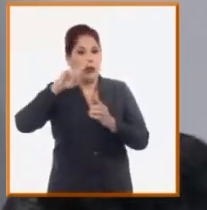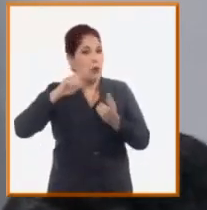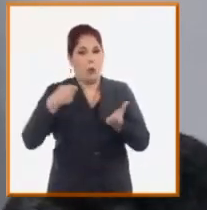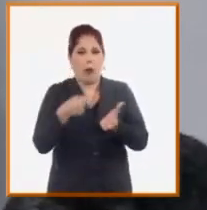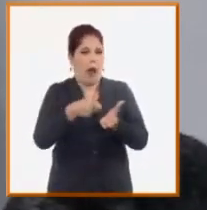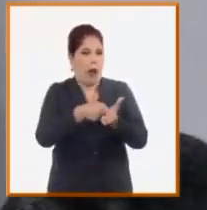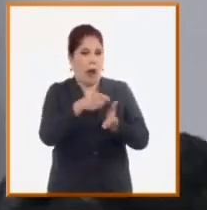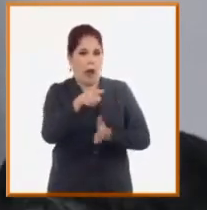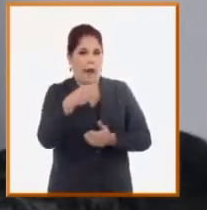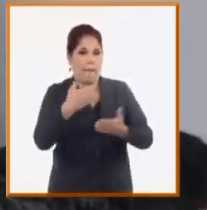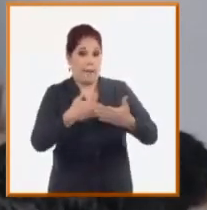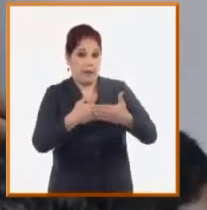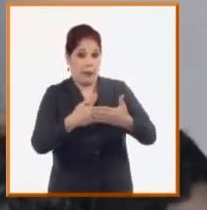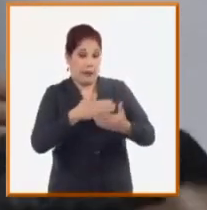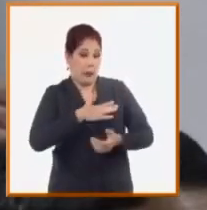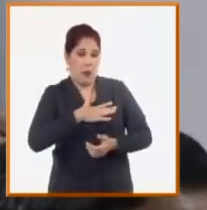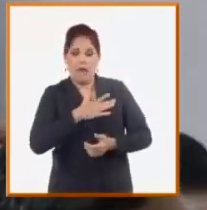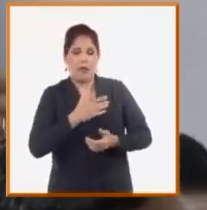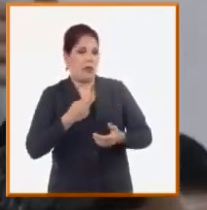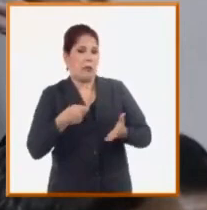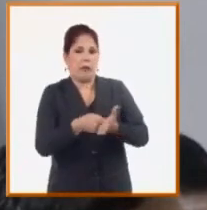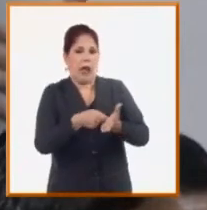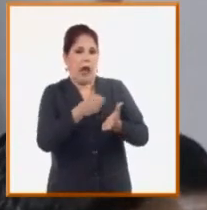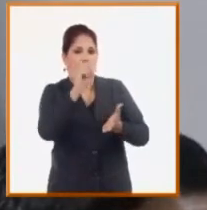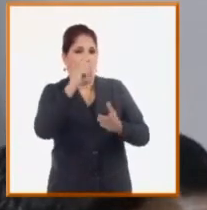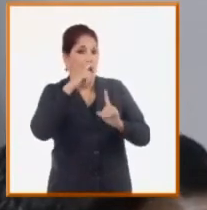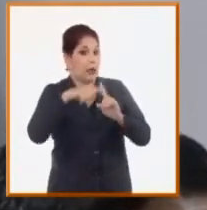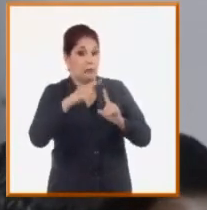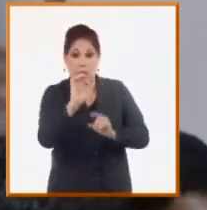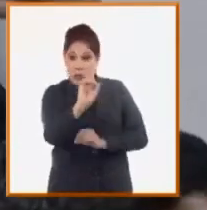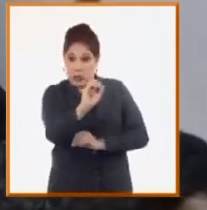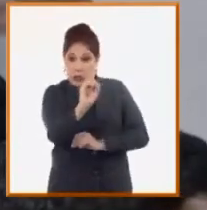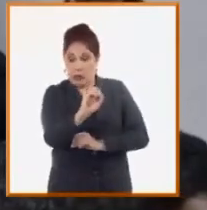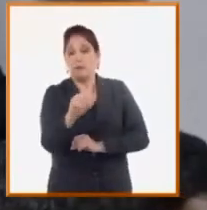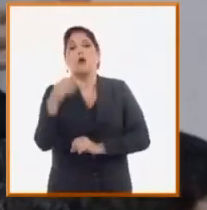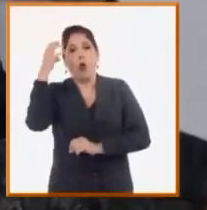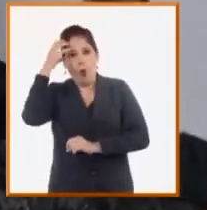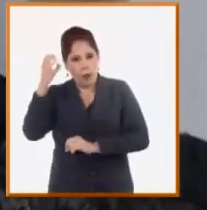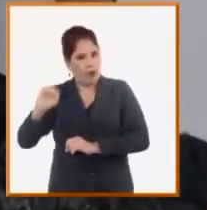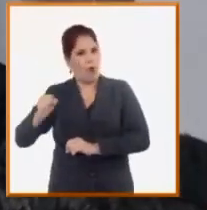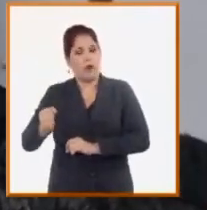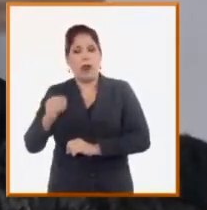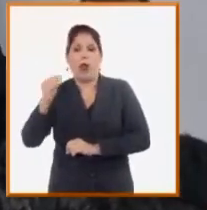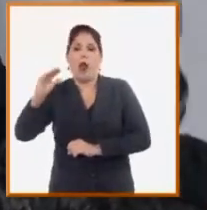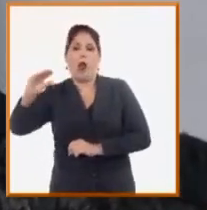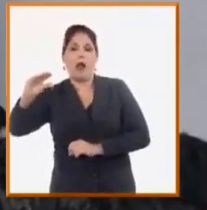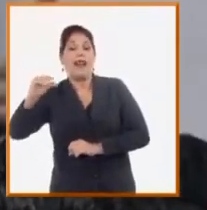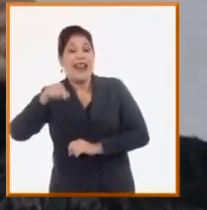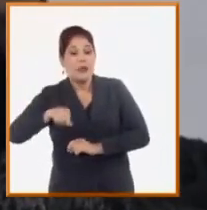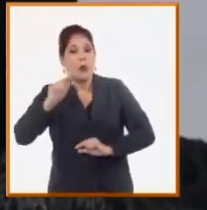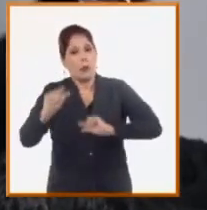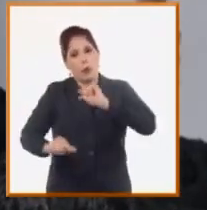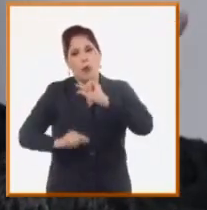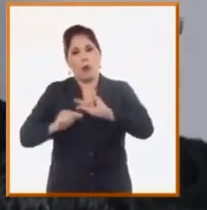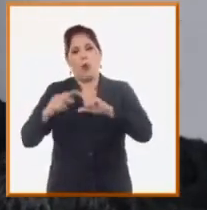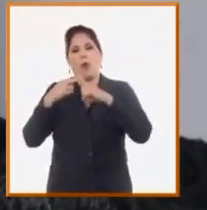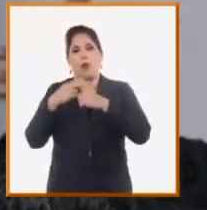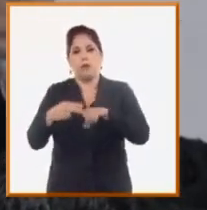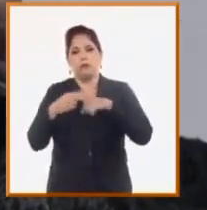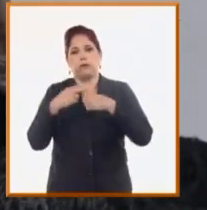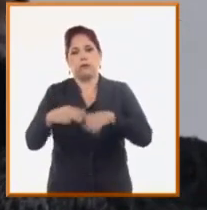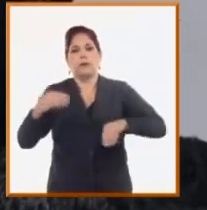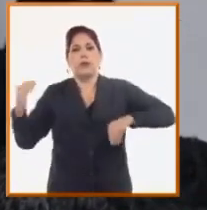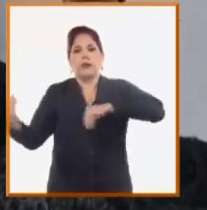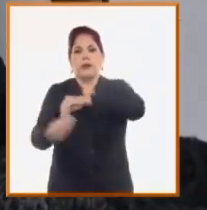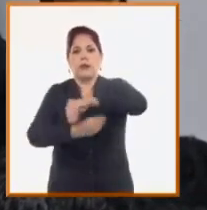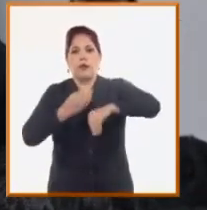se evaluaron como negativos y que, reitero, la idea del diagnóstico es ir corrigiendo estas distorsiones, ir modificando las